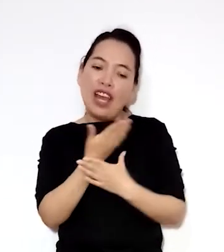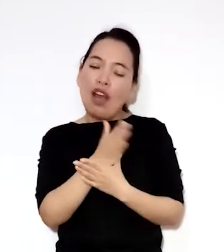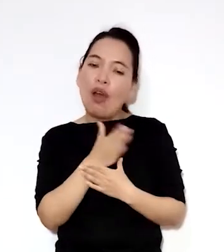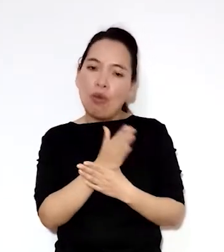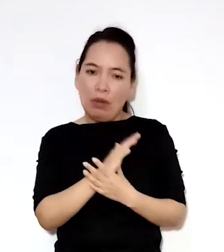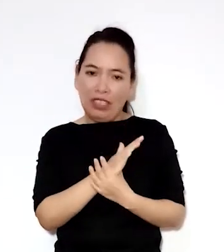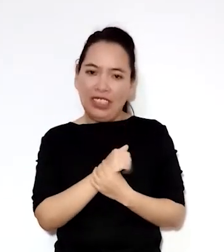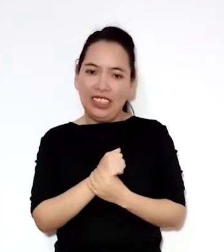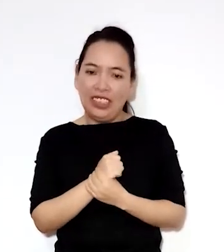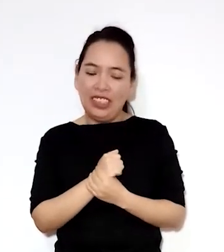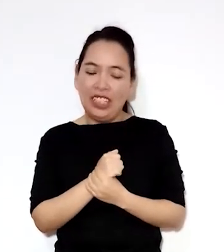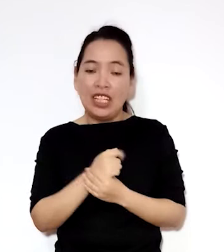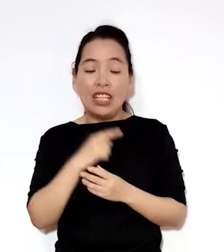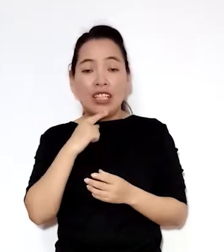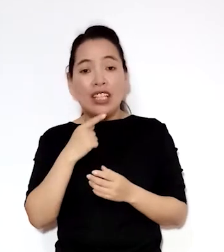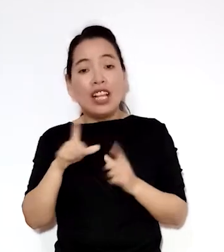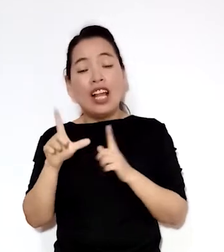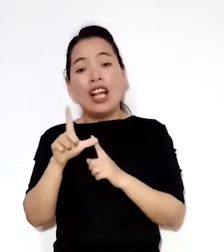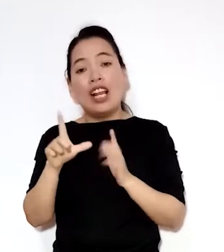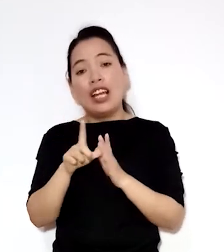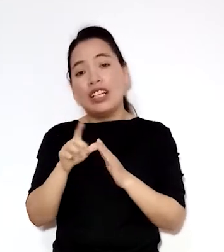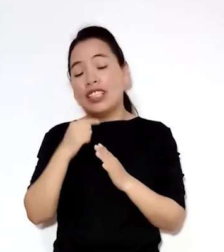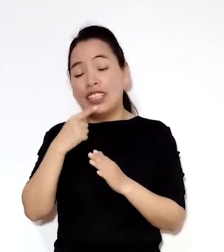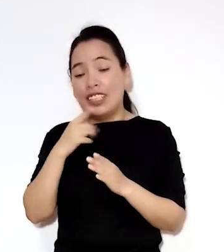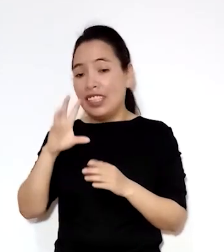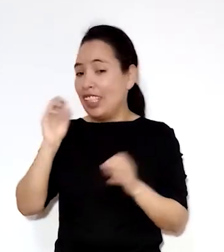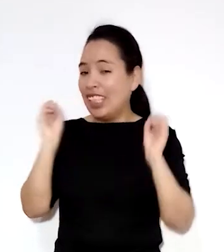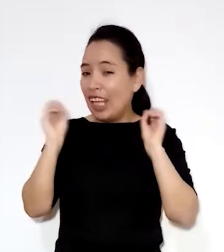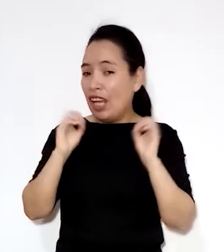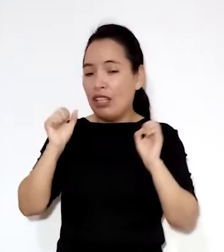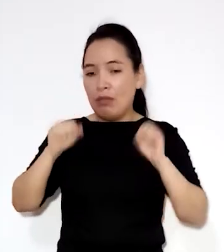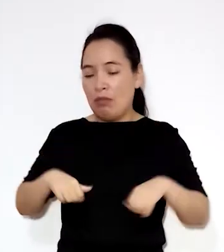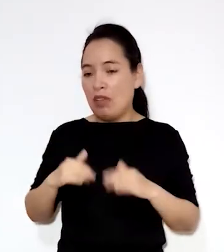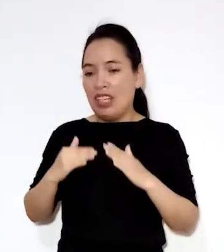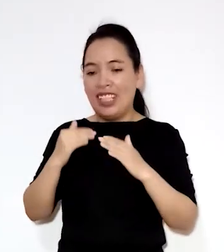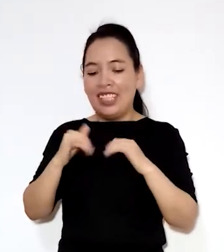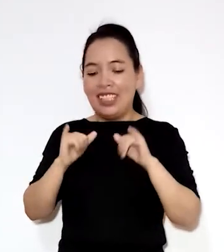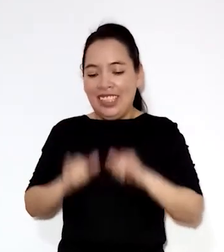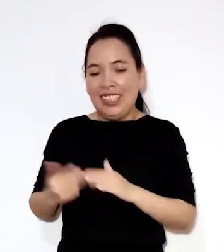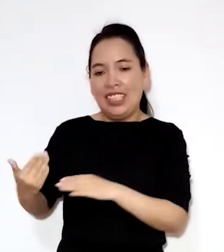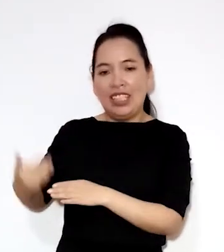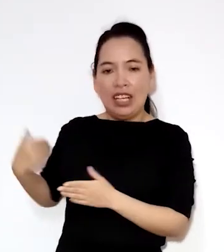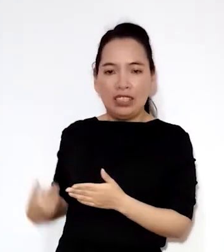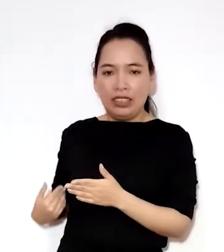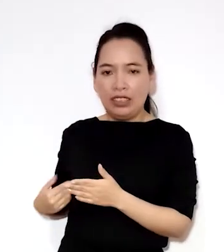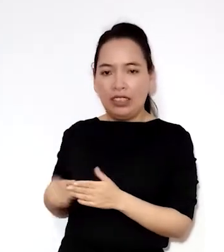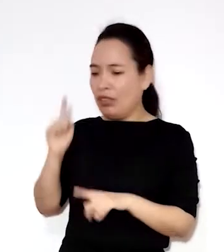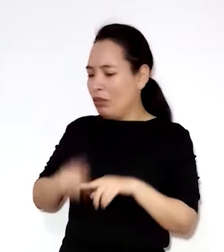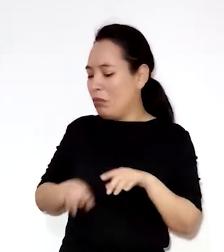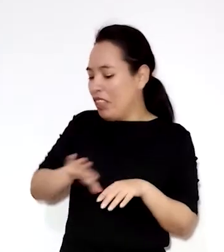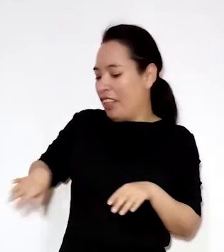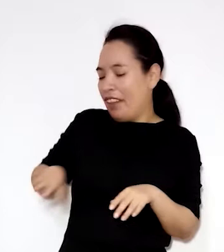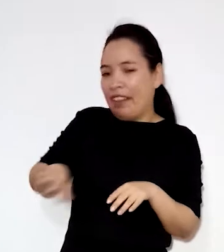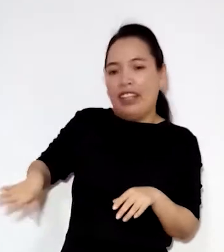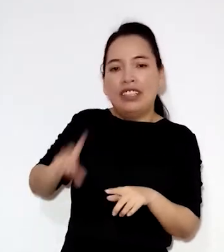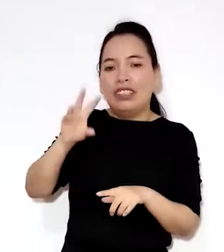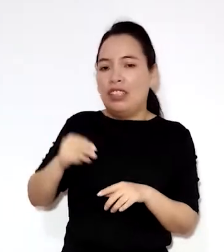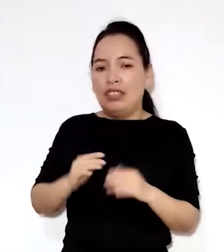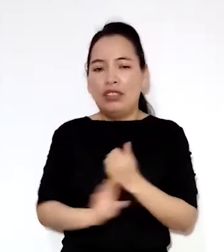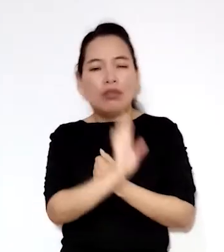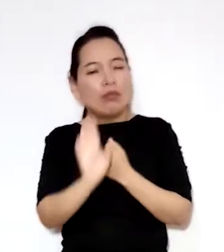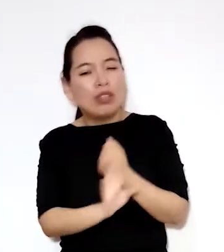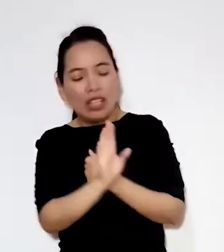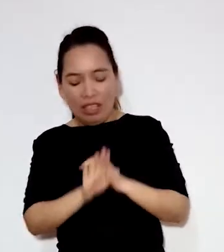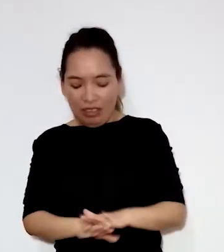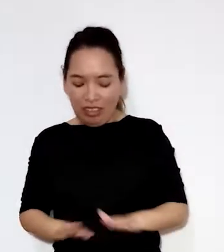el lema de la Agenda 2030, sin dejar a nadie atrás. Evidentemente, tenemos que proteger a nuestros niños, tenemos